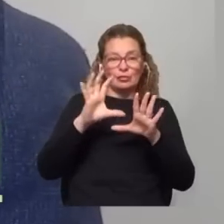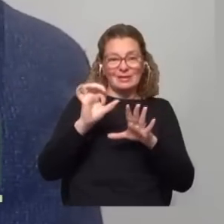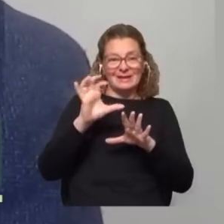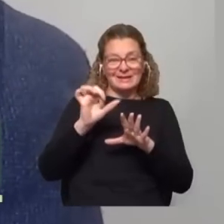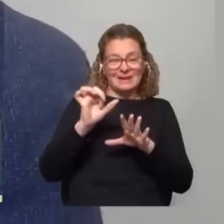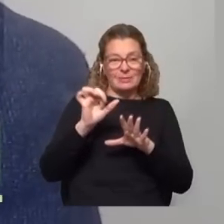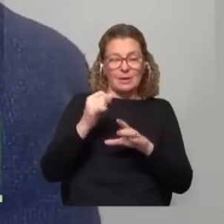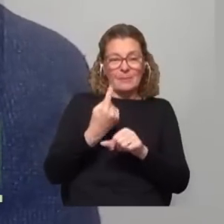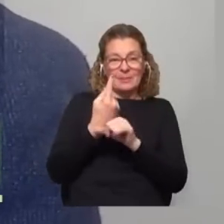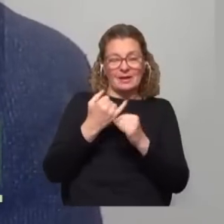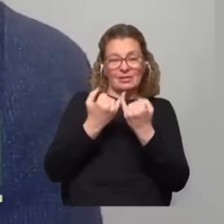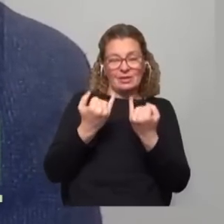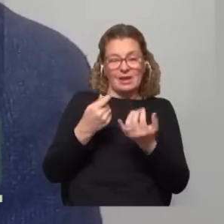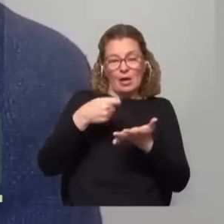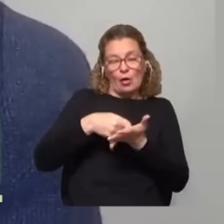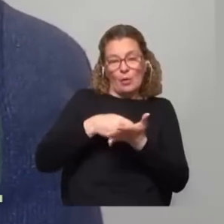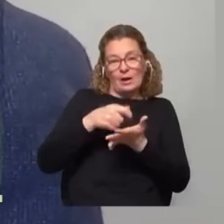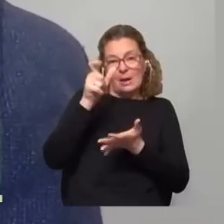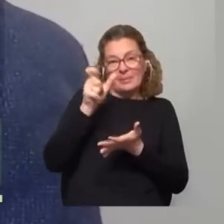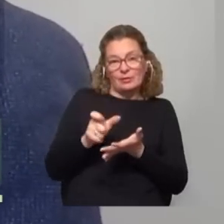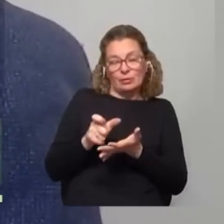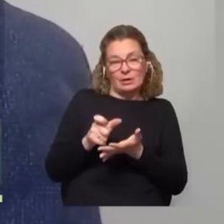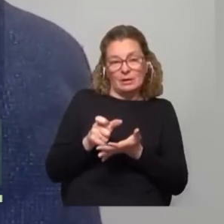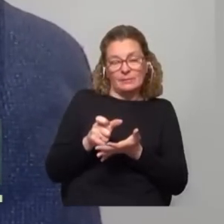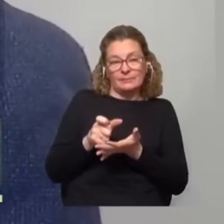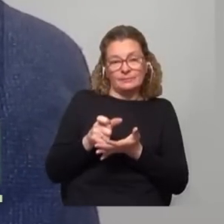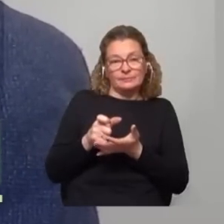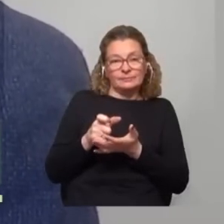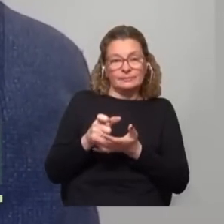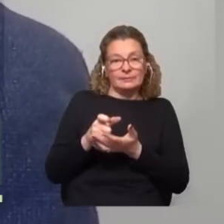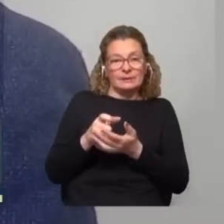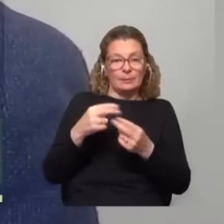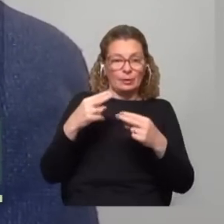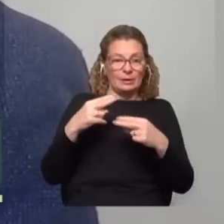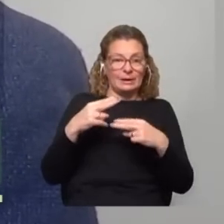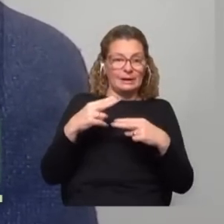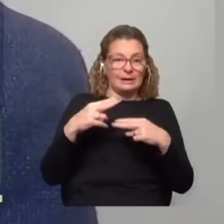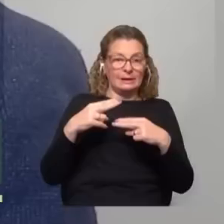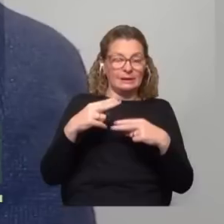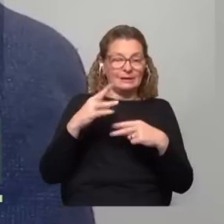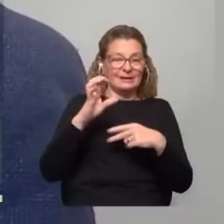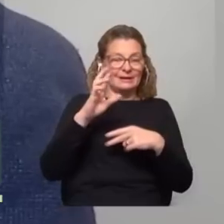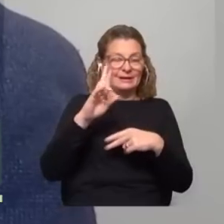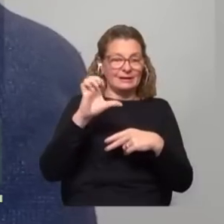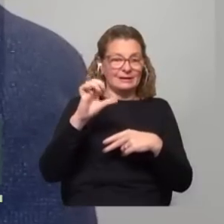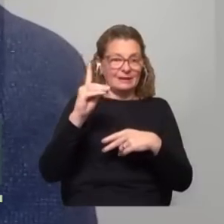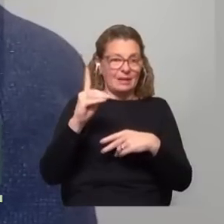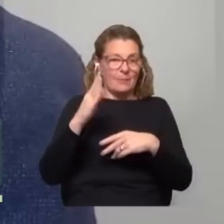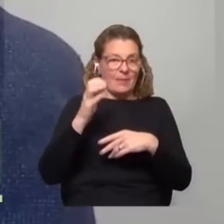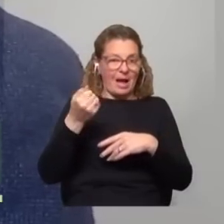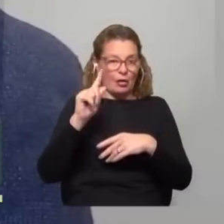ese primer día cobran aquellas personas que cobran por este red de pagos anda